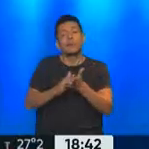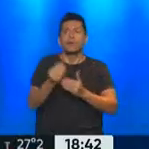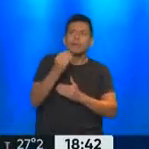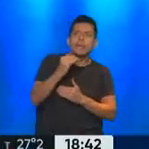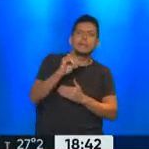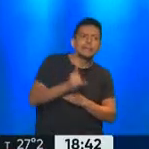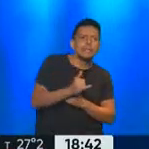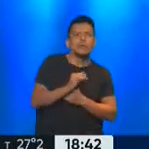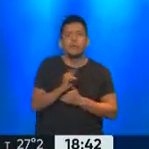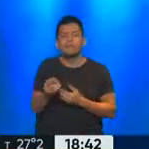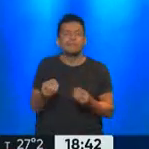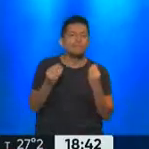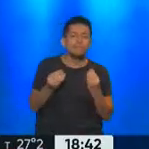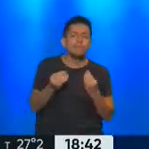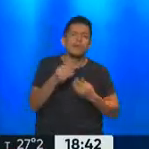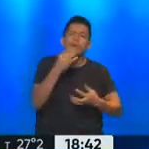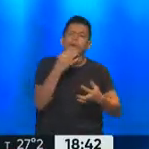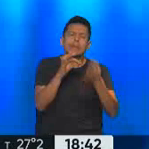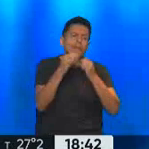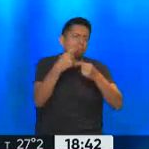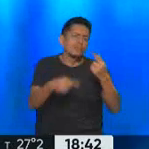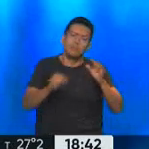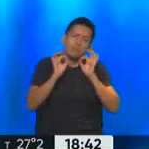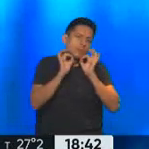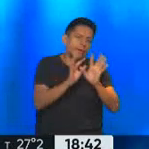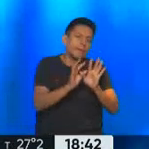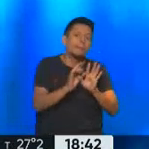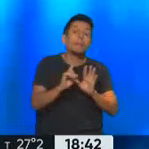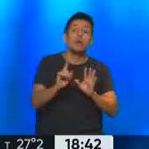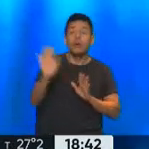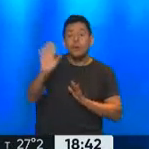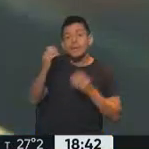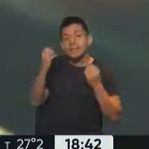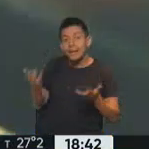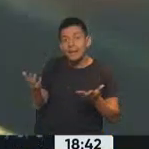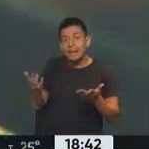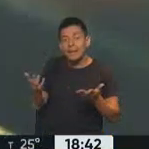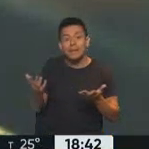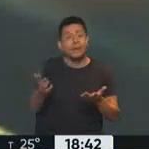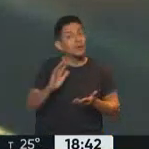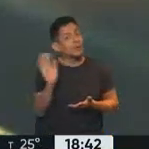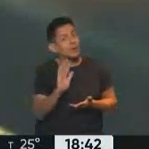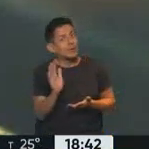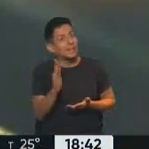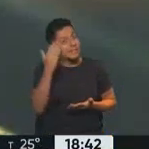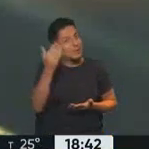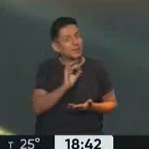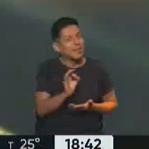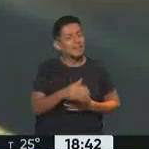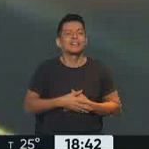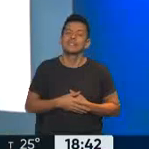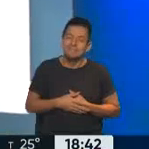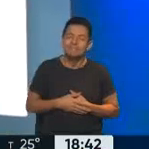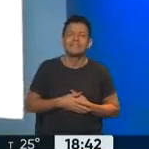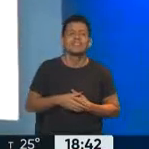comer. Vendemos todo lo que vos quieras, pero... Hola, ¿cómo le va, Nazarena? ¿Cómo le va? No siempre, tuvimos el gusto de saludarnos previamente. Siempre nos trae